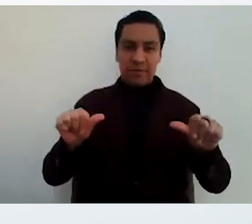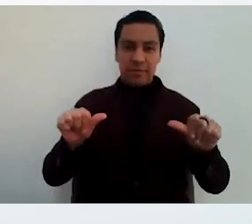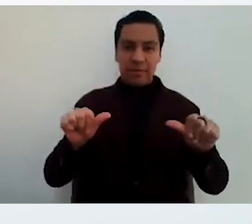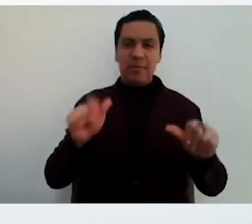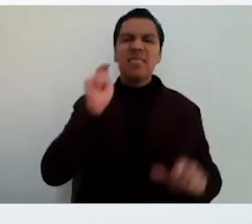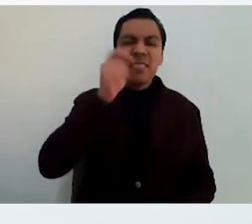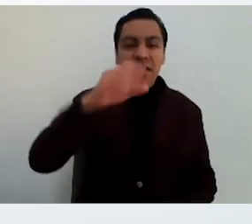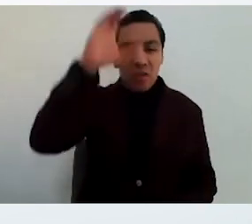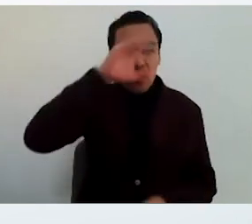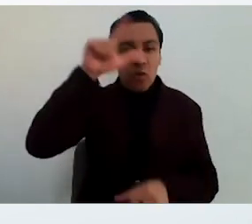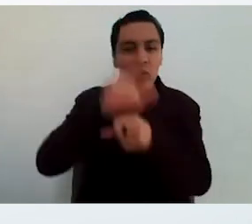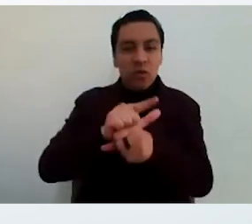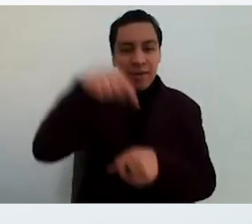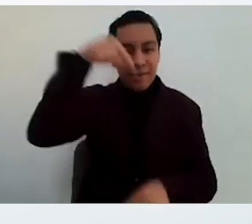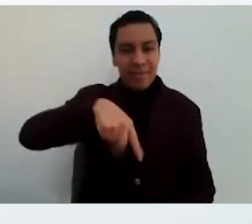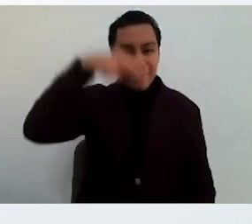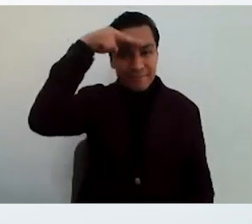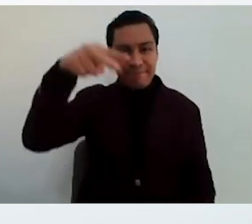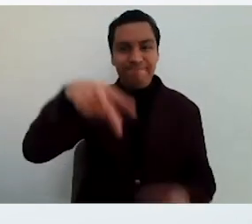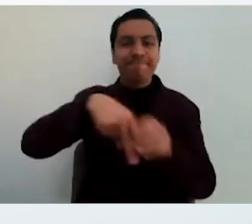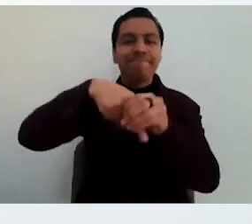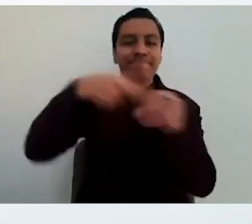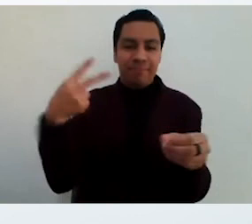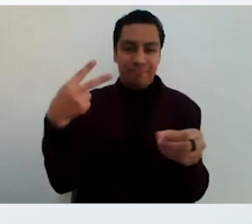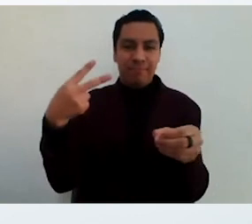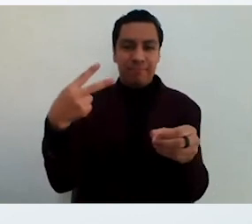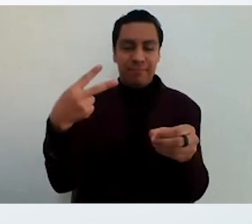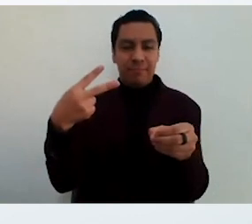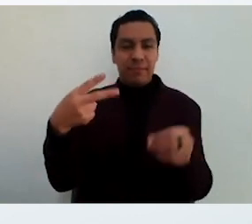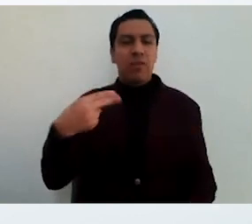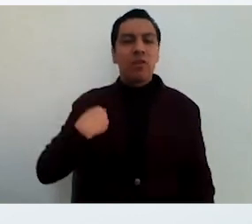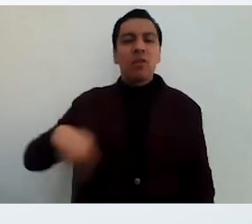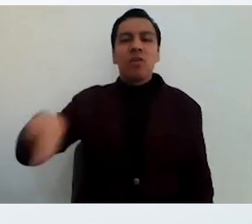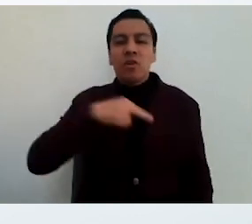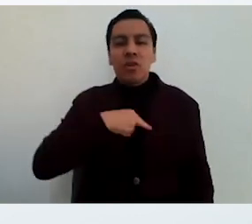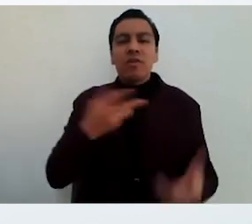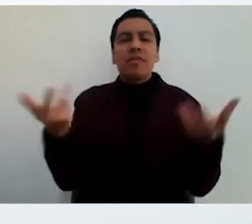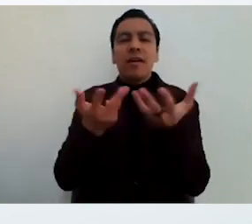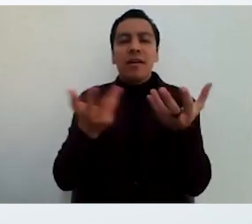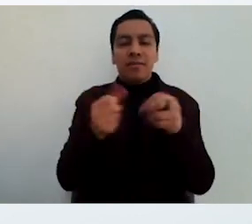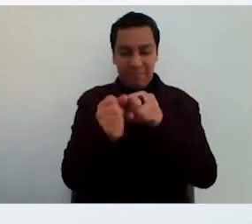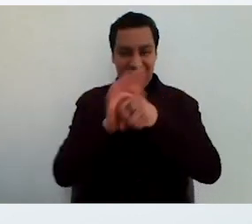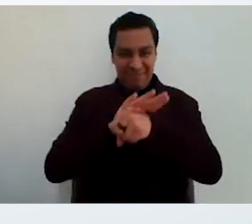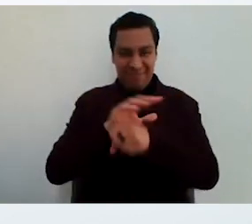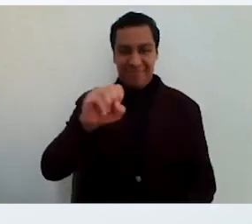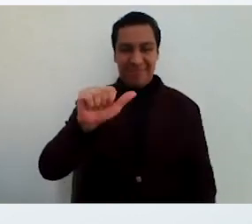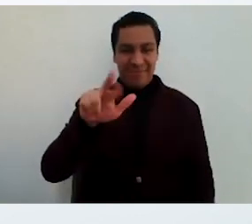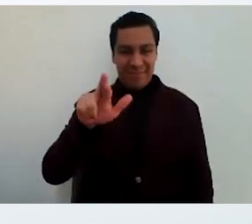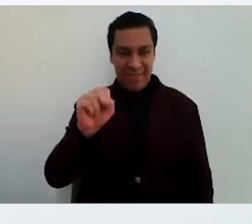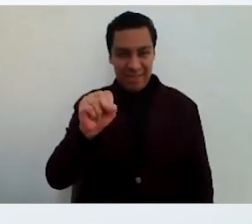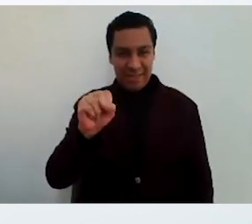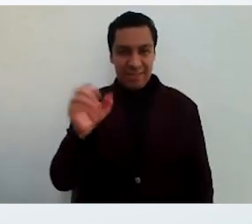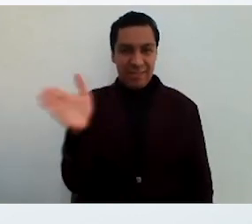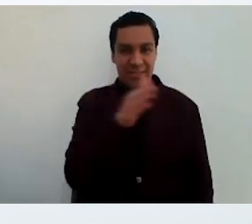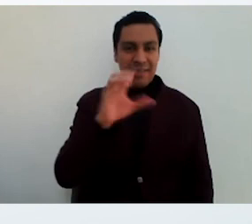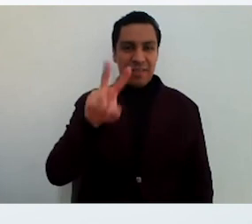cultura tiene vacíos importantes. Entonces, ¿cómo le vamos a hacer para saber cosas del SARS-CoV-2 si ni siquiera nos acordamos